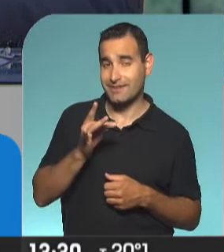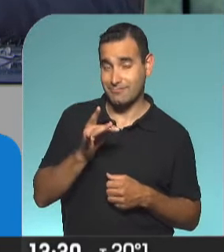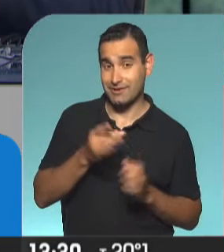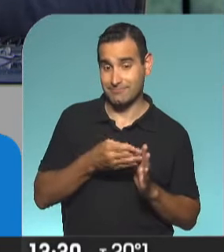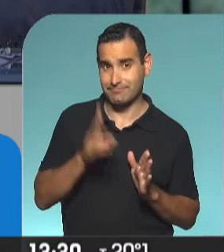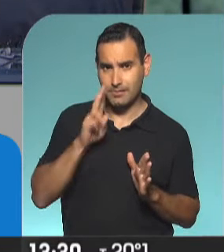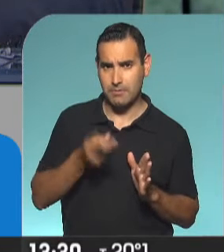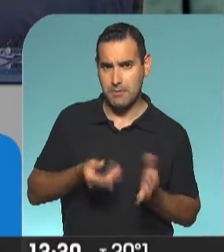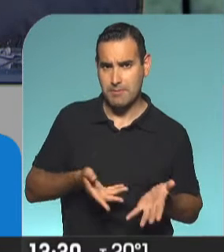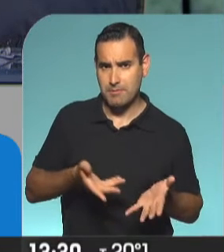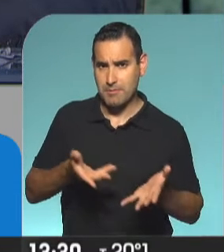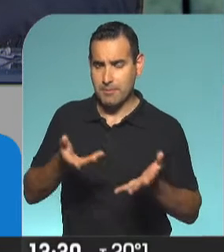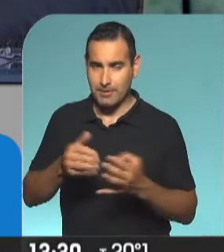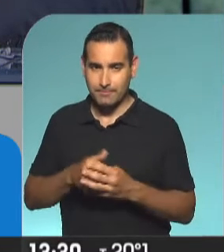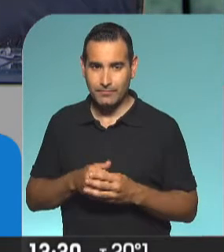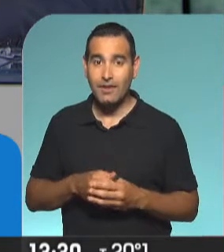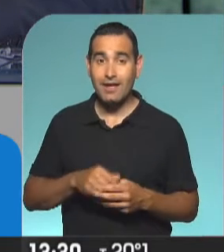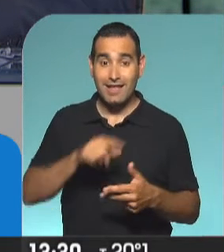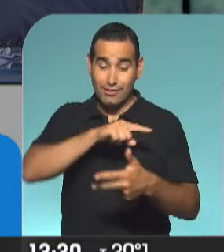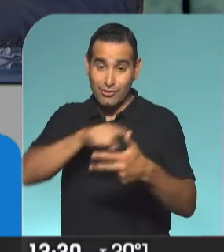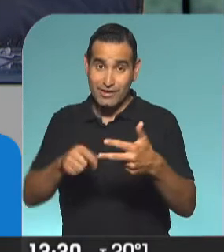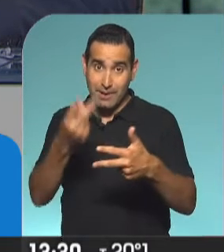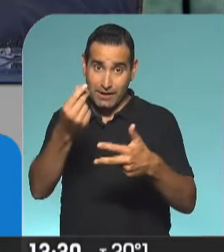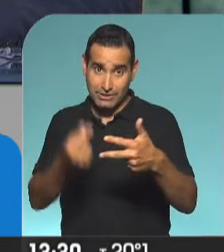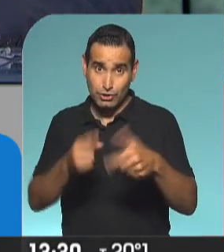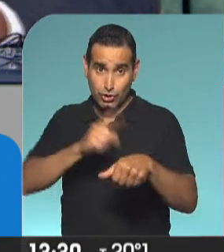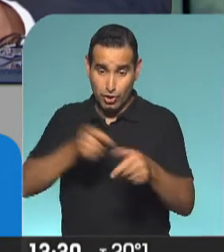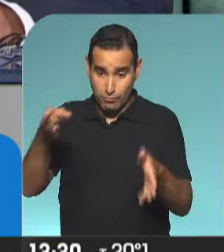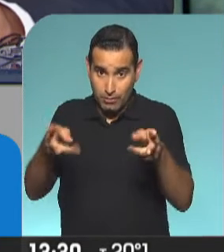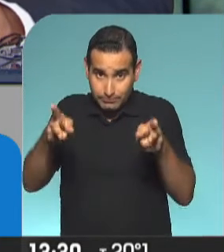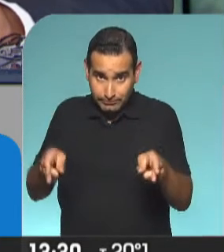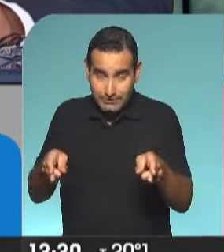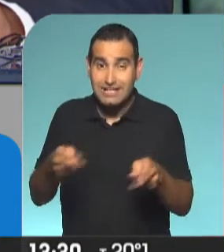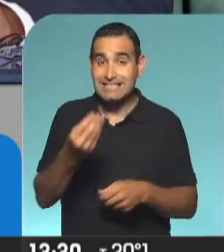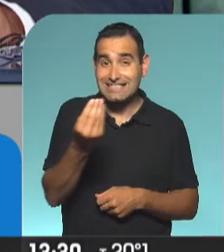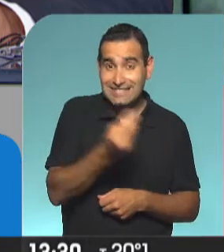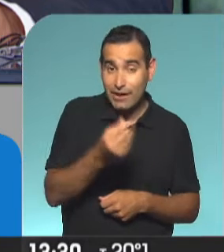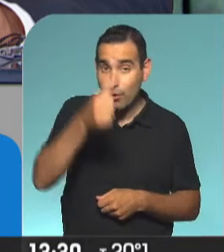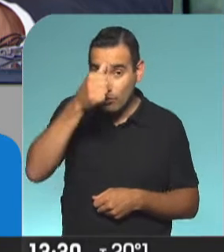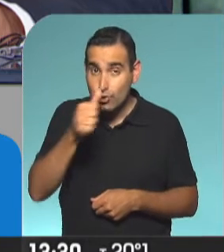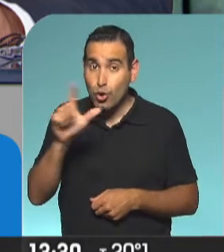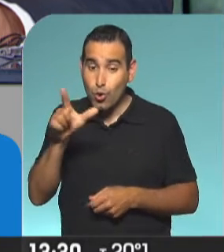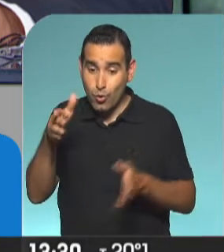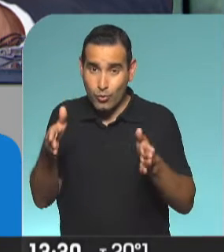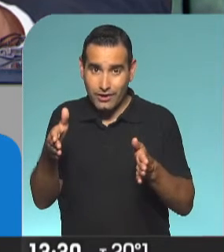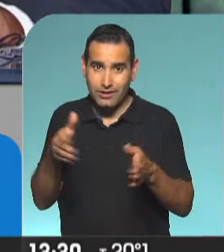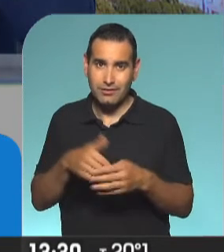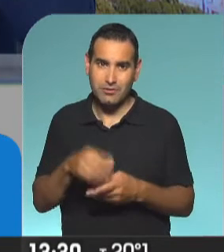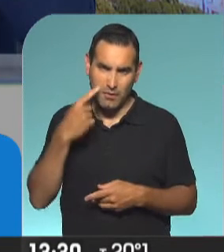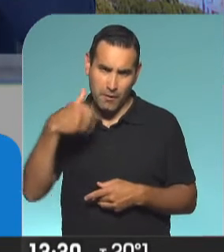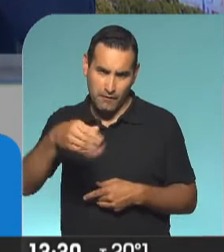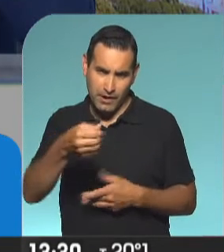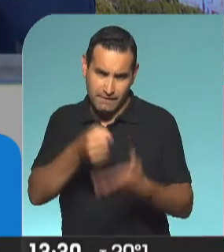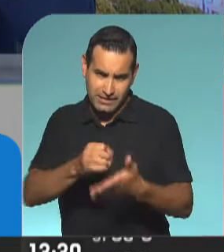recordemos eso sí que estos tres precios tienen vigencia únicamente para sábado domingo y lunes próximo no supone que lo van a repetir o